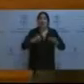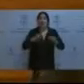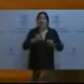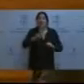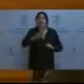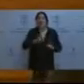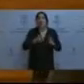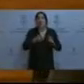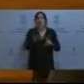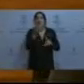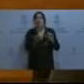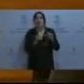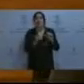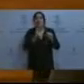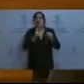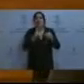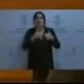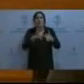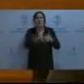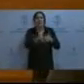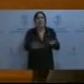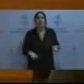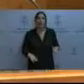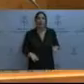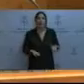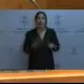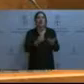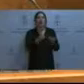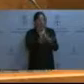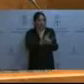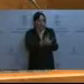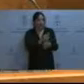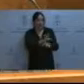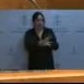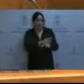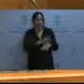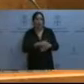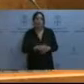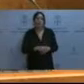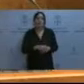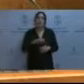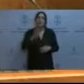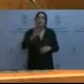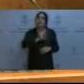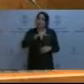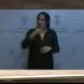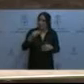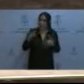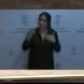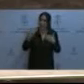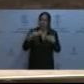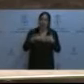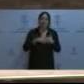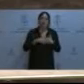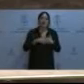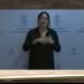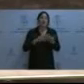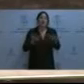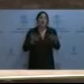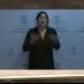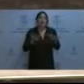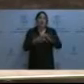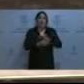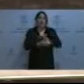lácteo? Muchas gracias. Gracias, señoría. De nuevo, señora consejera, está en uso de la palabra. Presidente, muchas gracias. Pues ya se han puesto